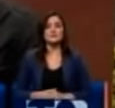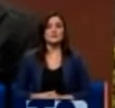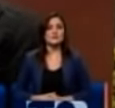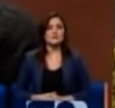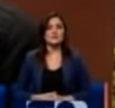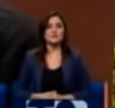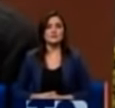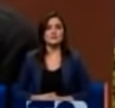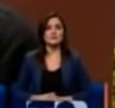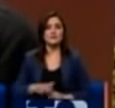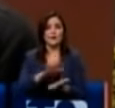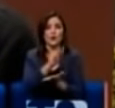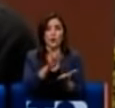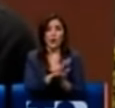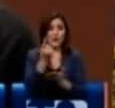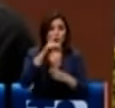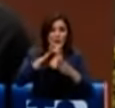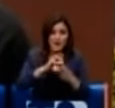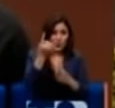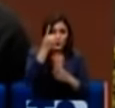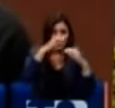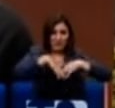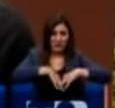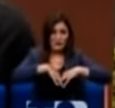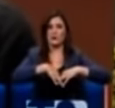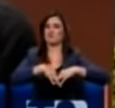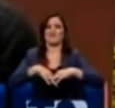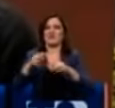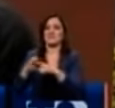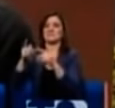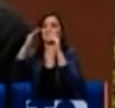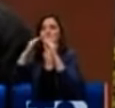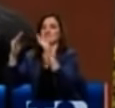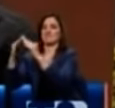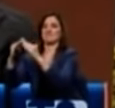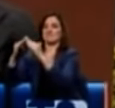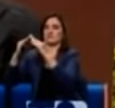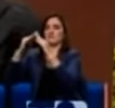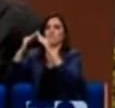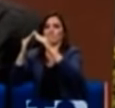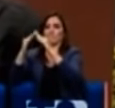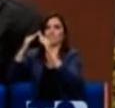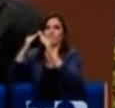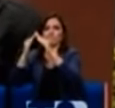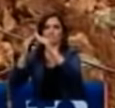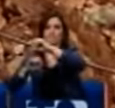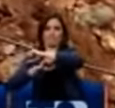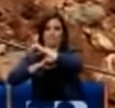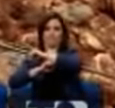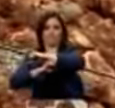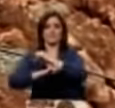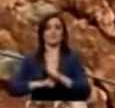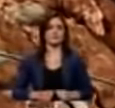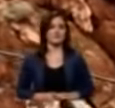No solamente es la escuela la que se encuentra en riesgo, sino también ya el resto de casas colindantes que corren el peligro.